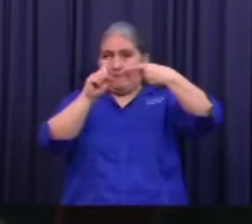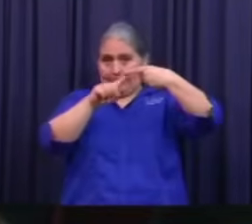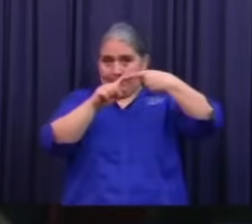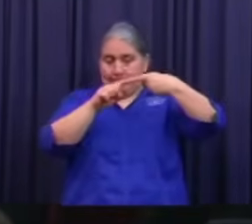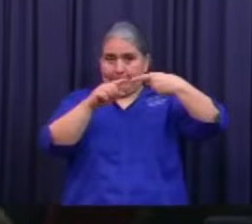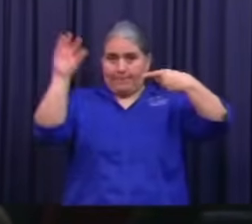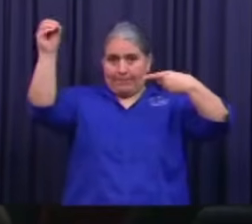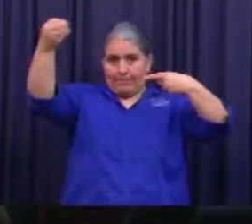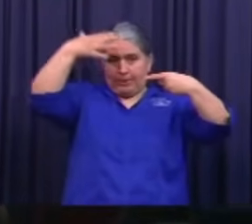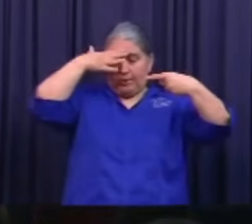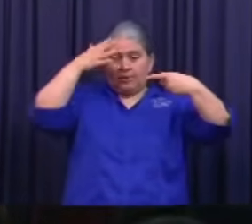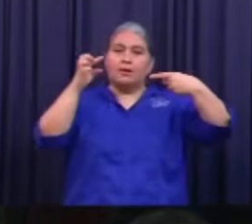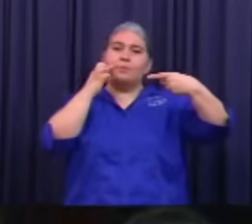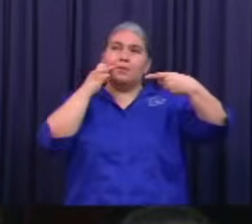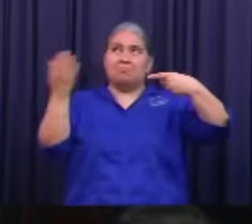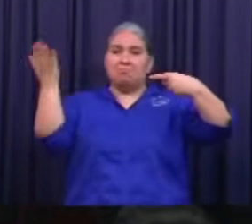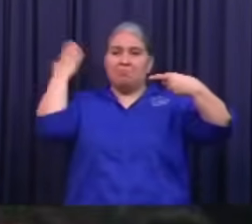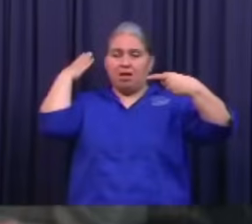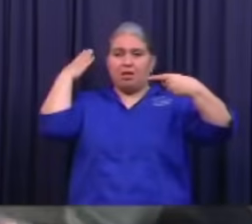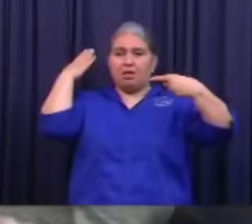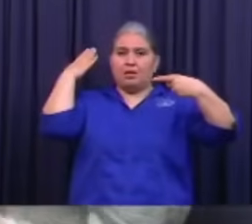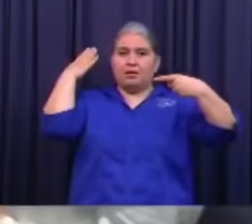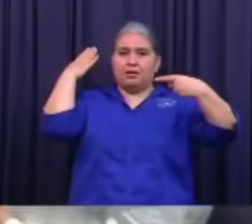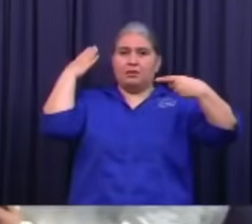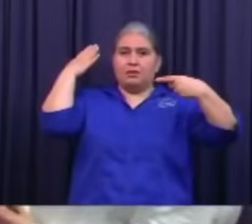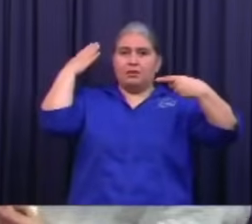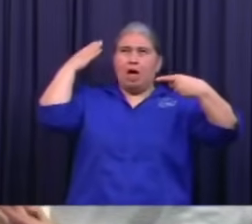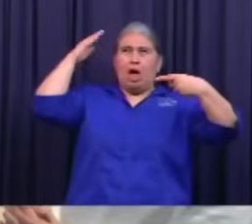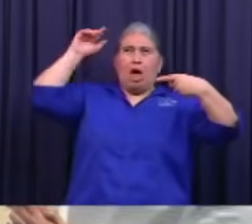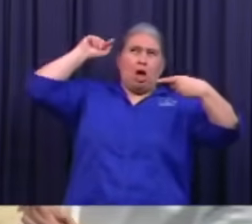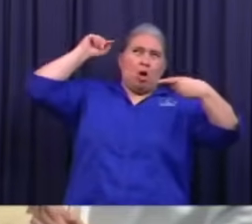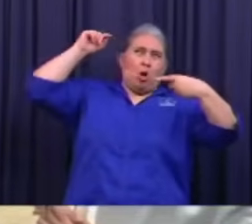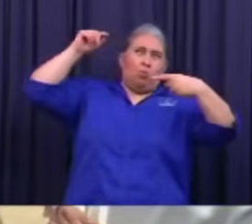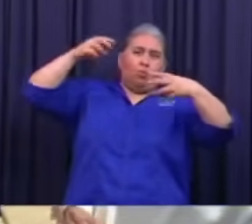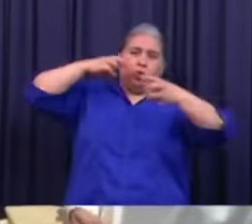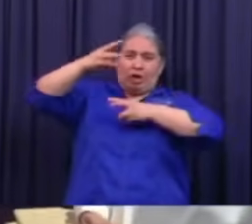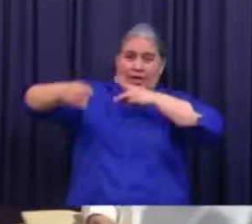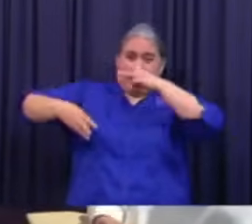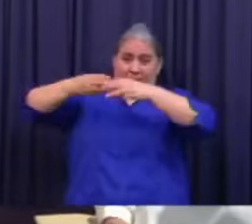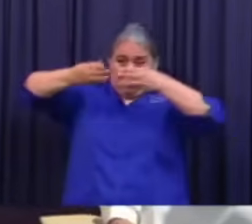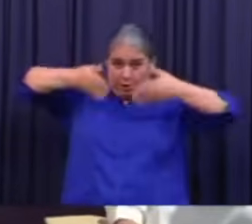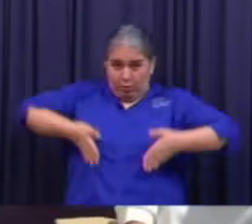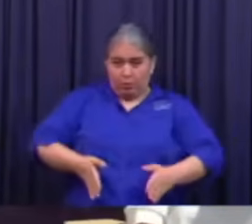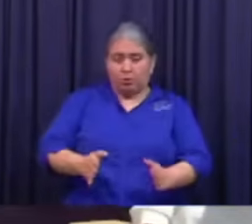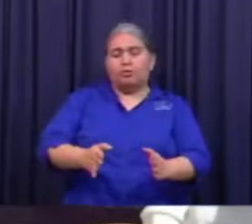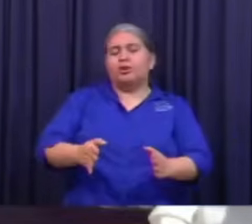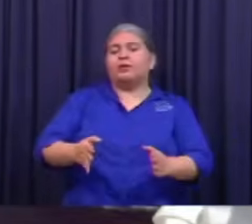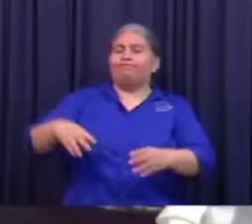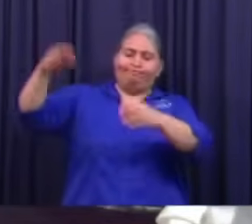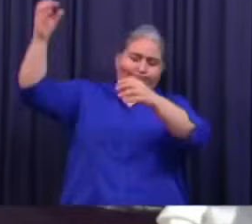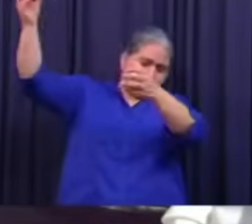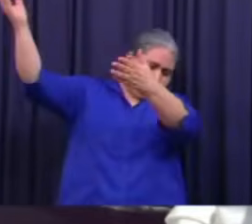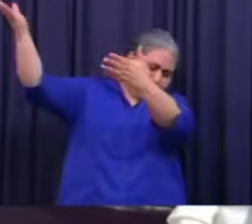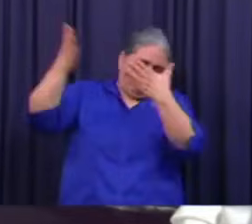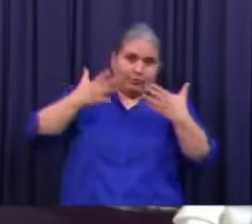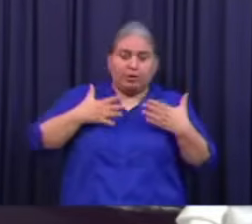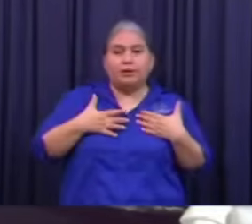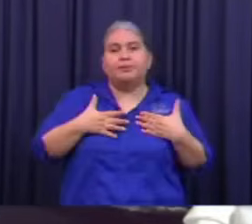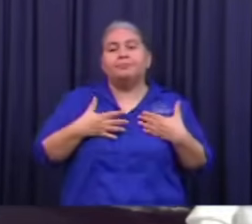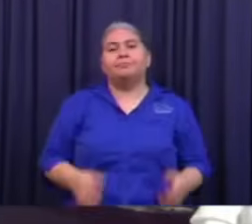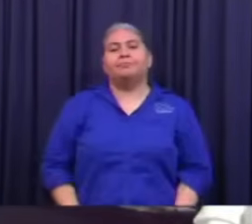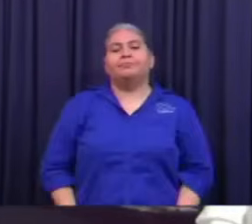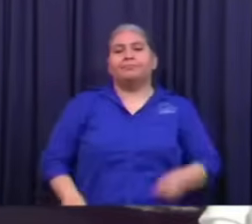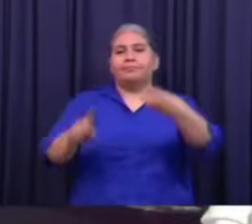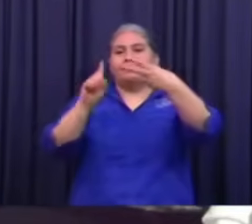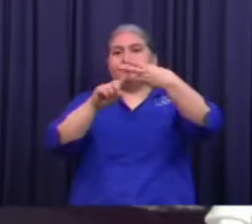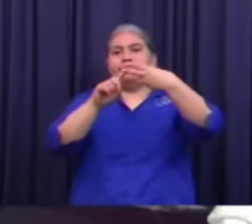venir a la tierra está bien claro ahí no me quiero detener mucho en eso porque lo hemos enseñado también bastante la la gracia